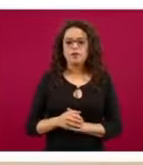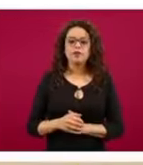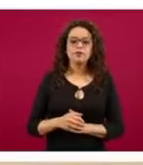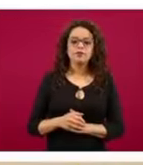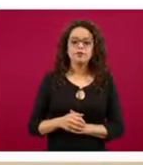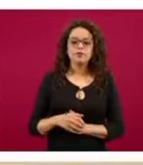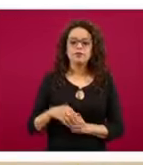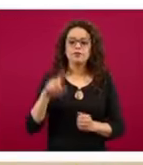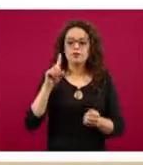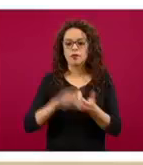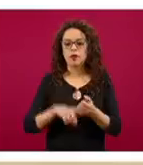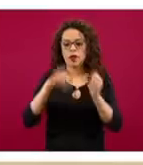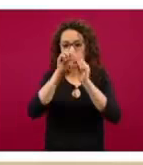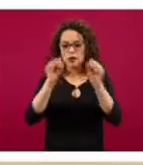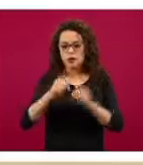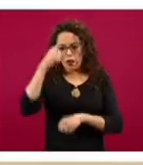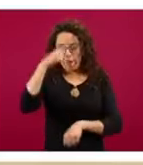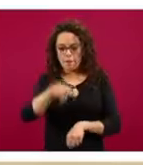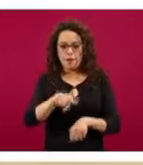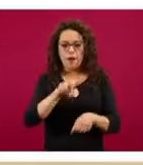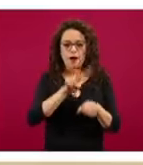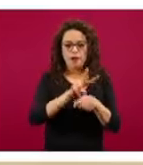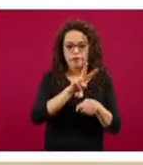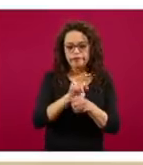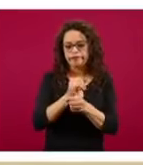Vigilancia Epidemiológica, ofrece, pues se está